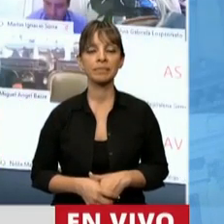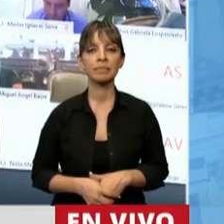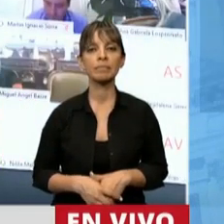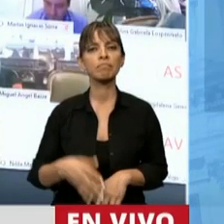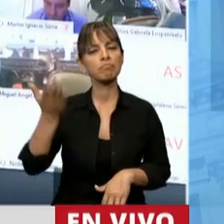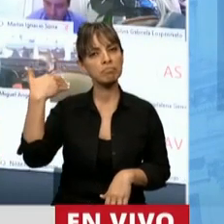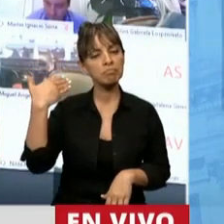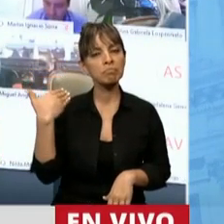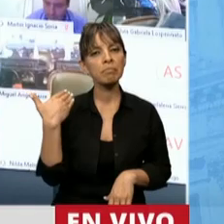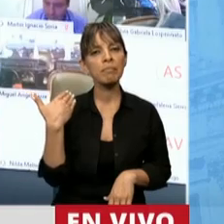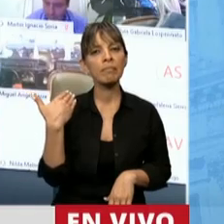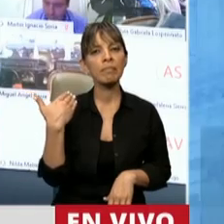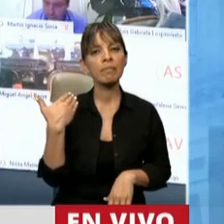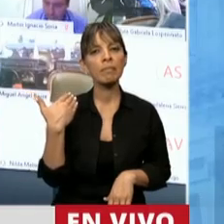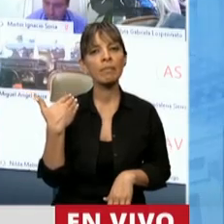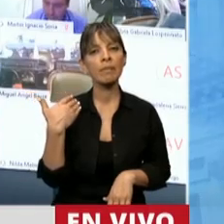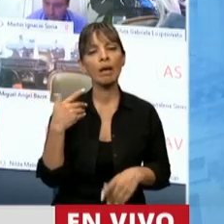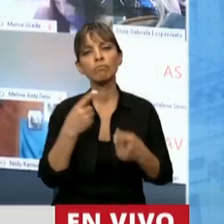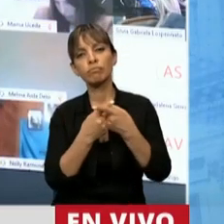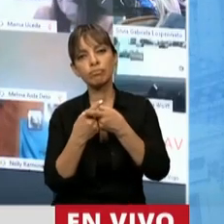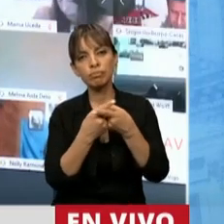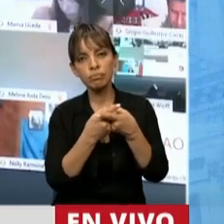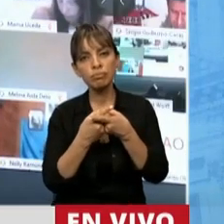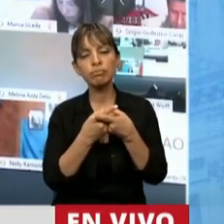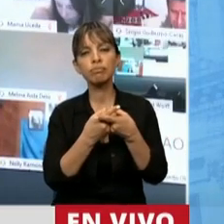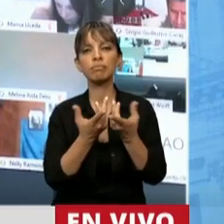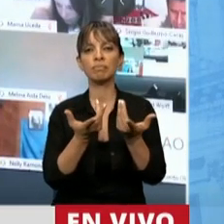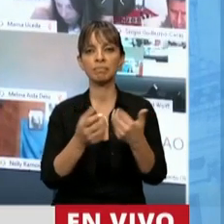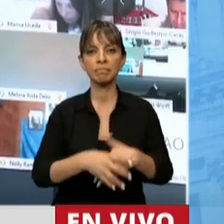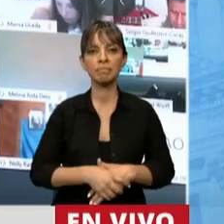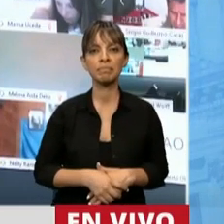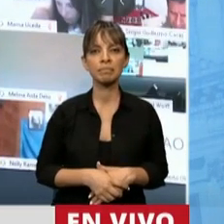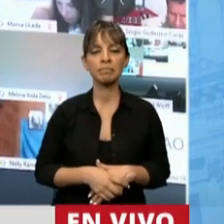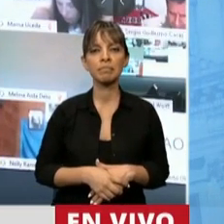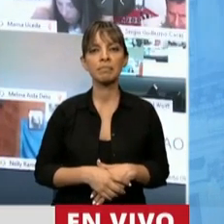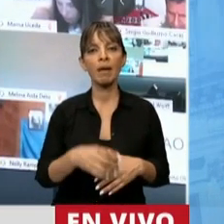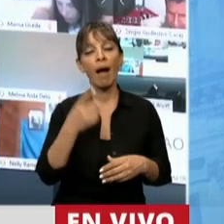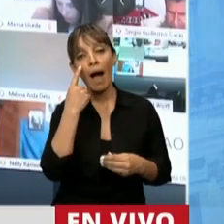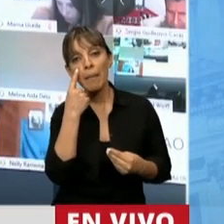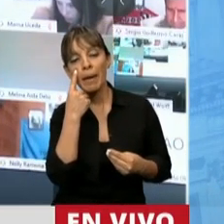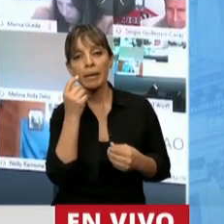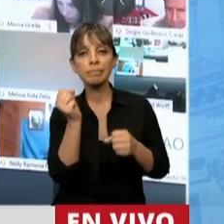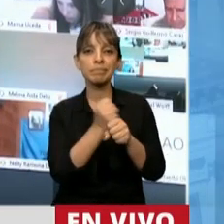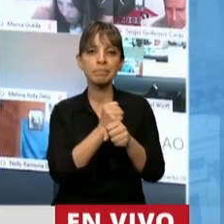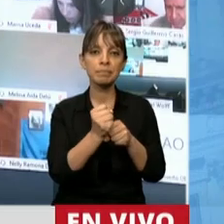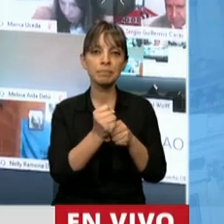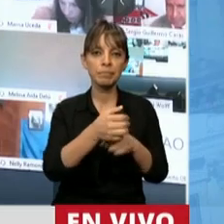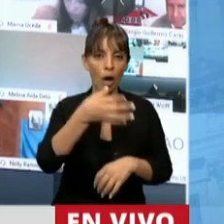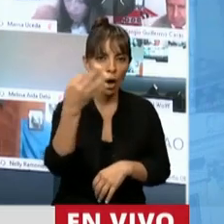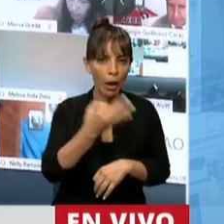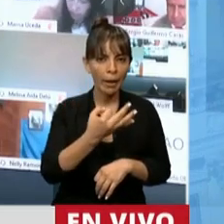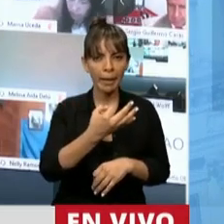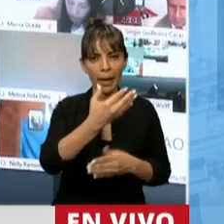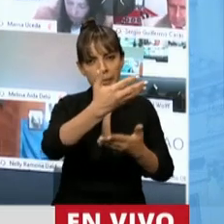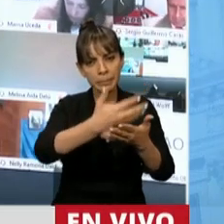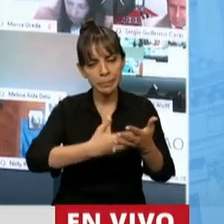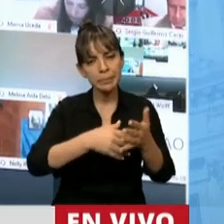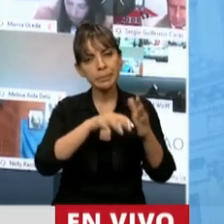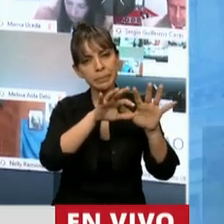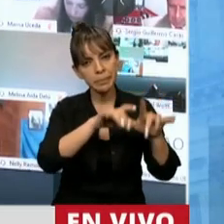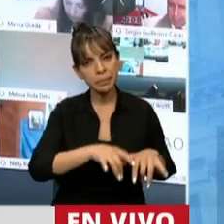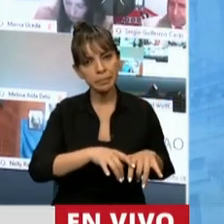cuando hicimos la discusión para la aprobación original,